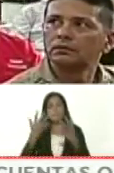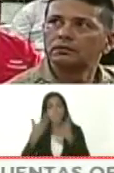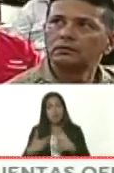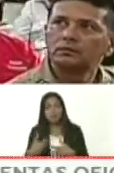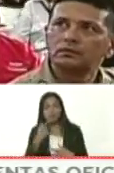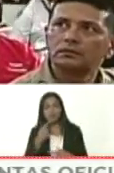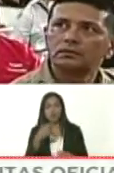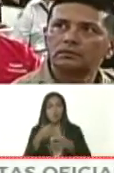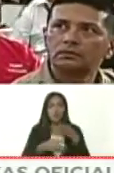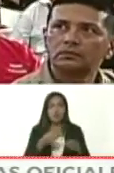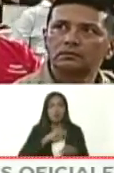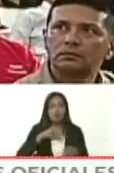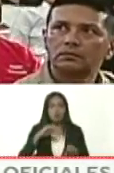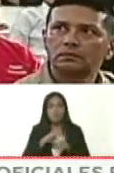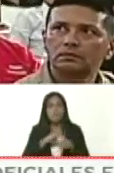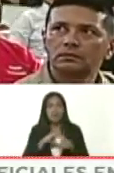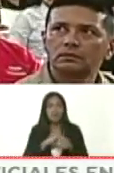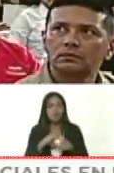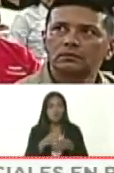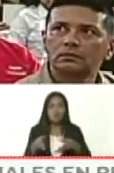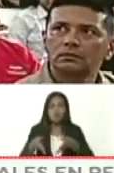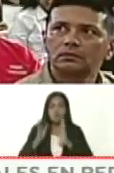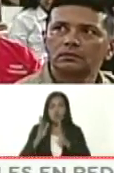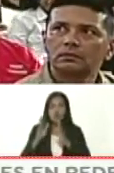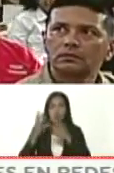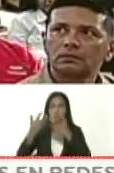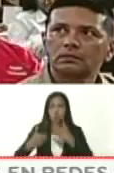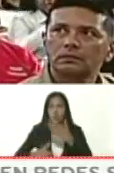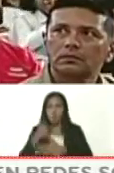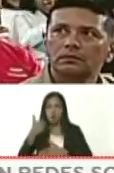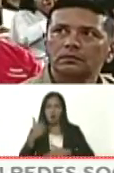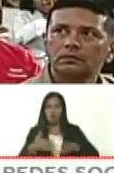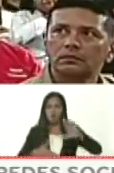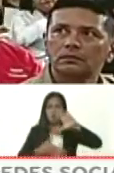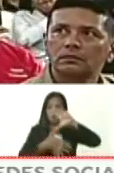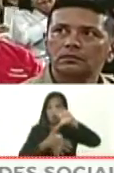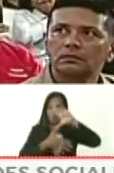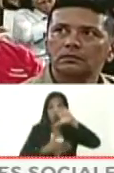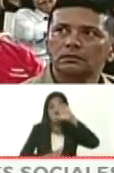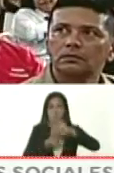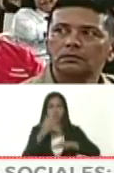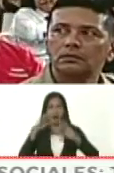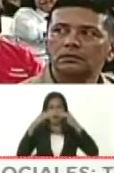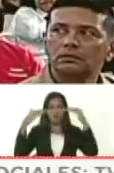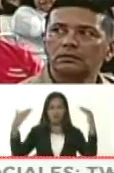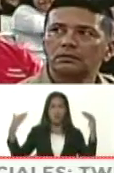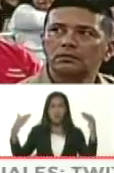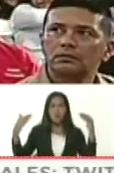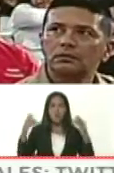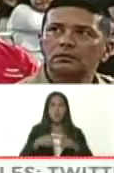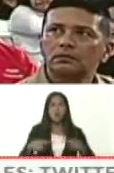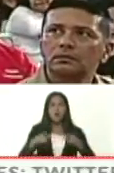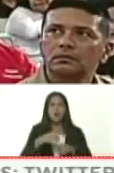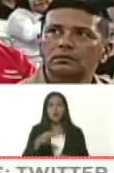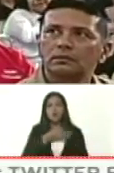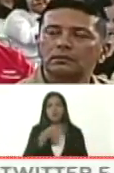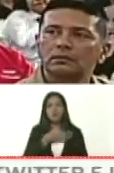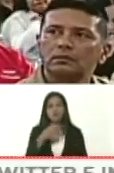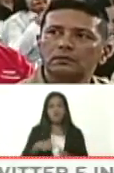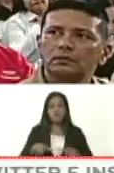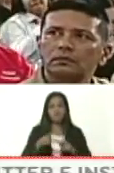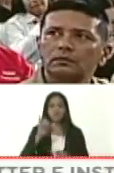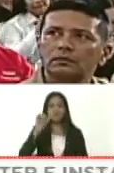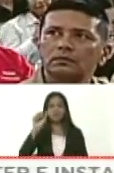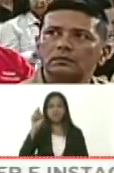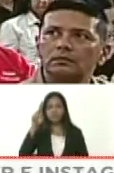dijo nuestro ministro, el complejo industrial más grande de Latinoamérica, el complejo industrial socialista tuyero de Yare.